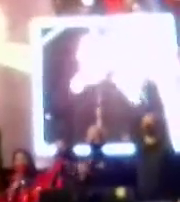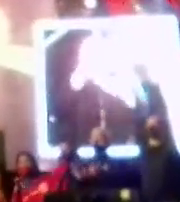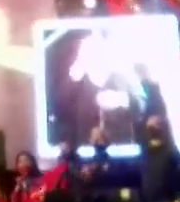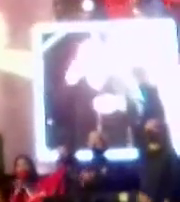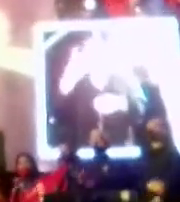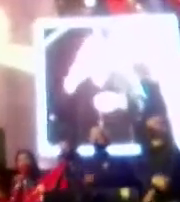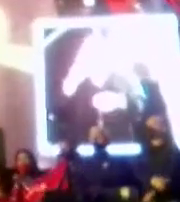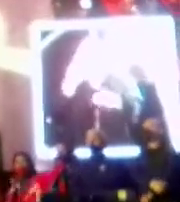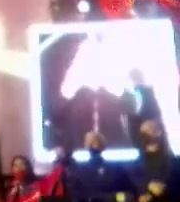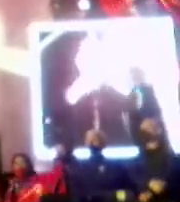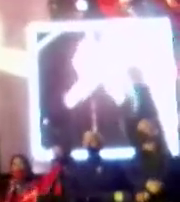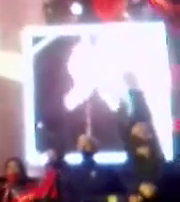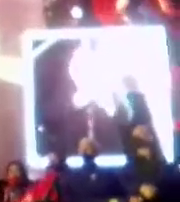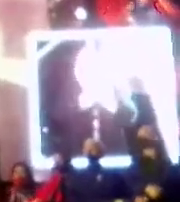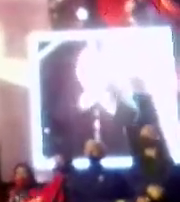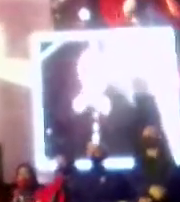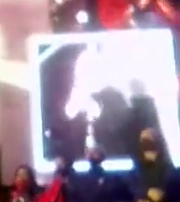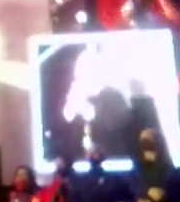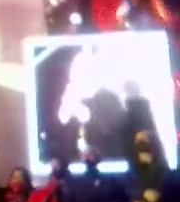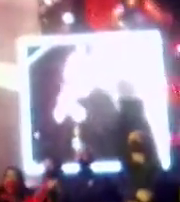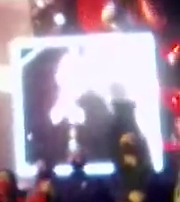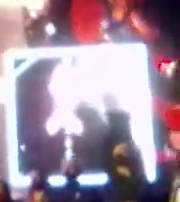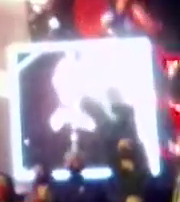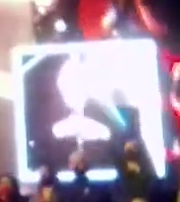800.000 voceros y 800.000 voceras.